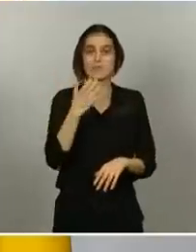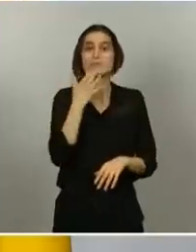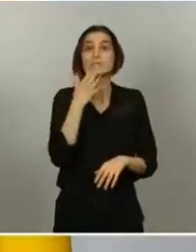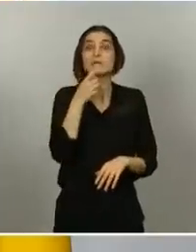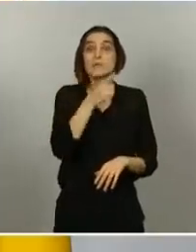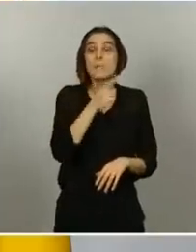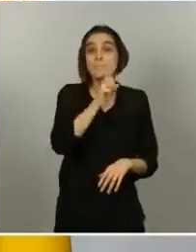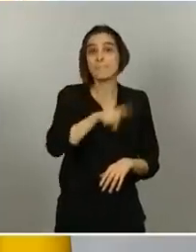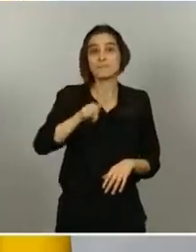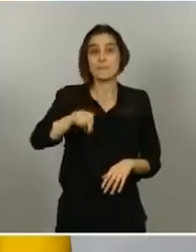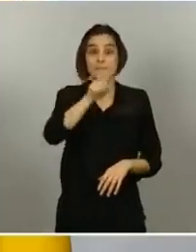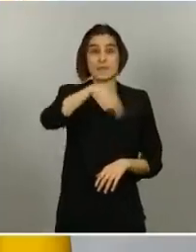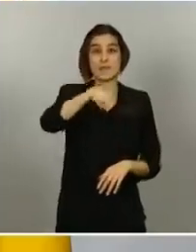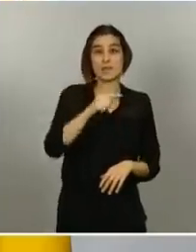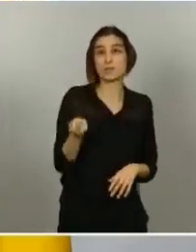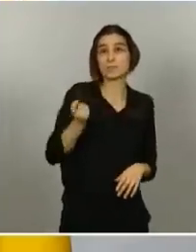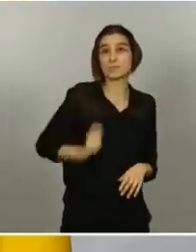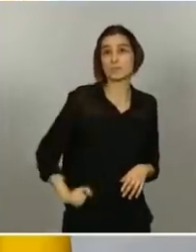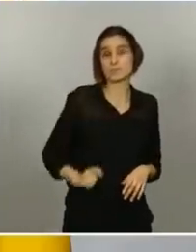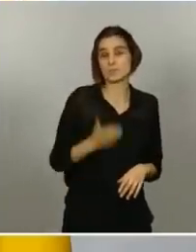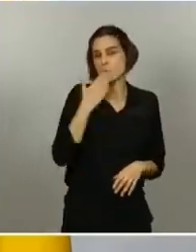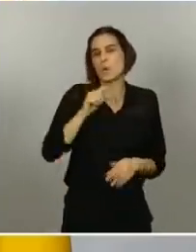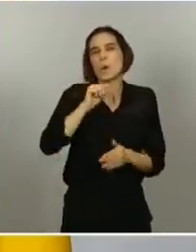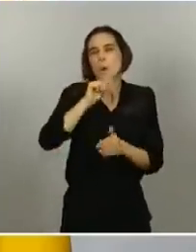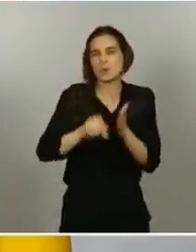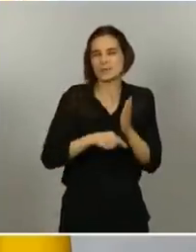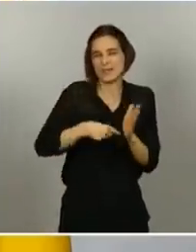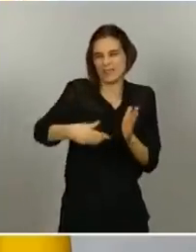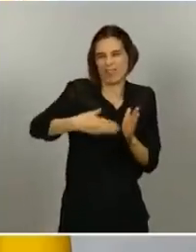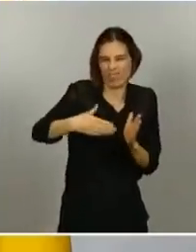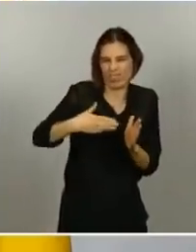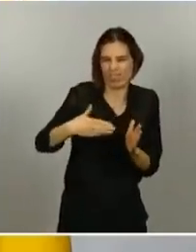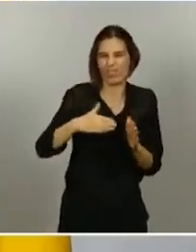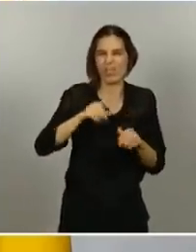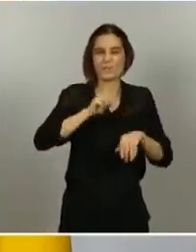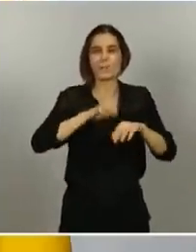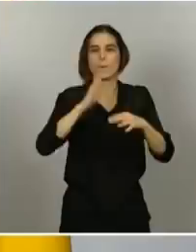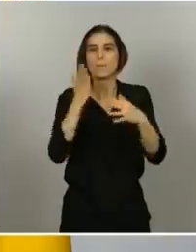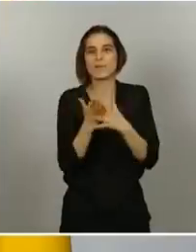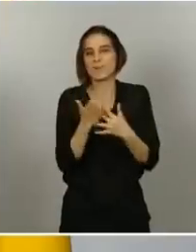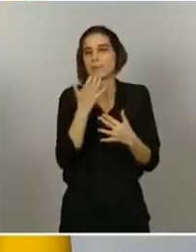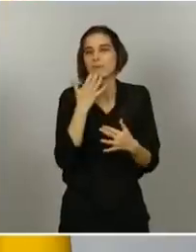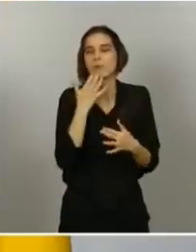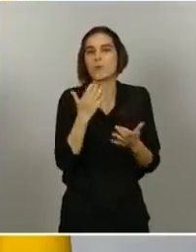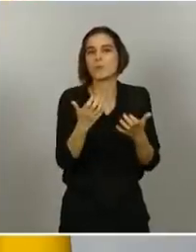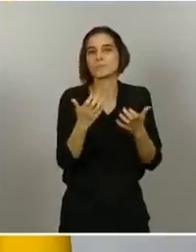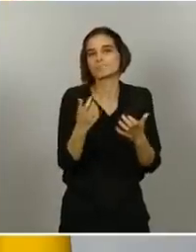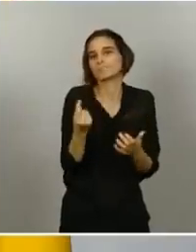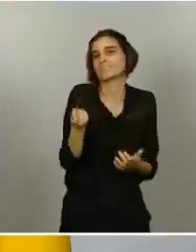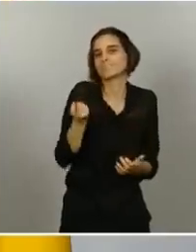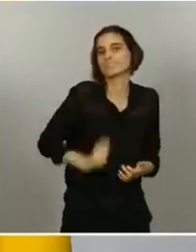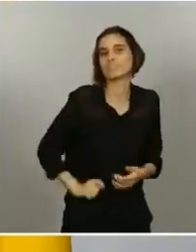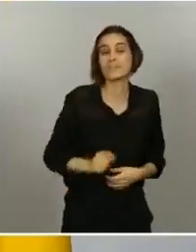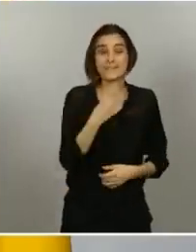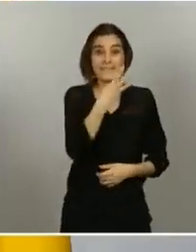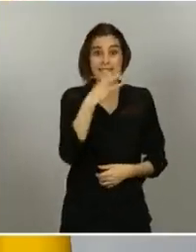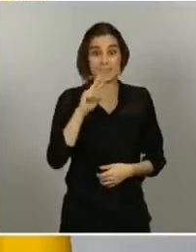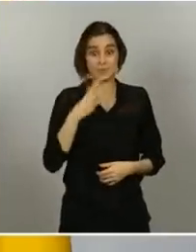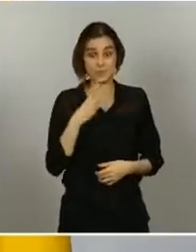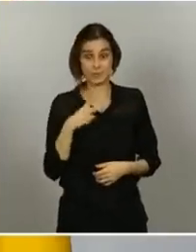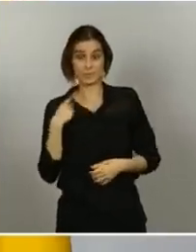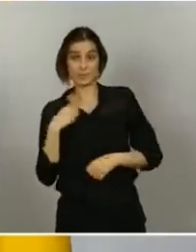digamos, con un contrato precario a tempo parcial, 300 euros, pues a prestación mensual que recibirían seria de